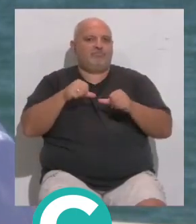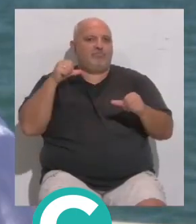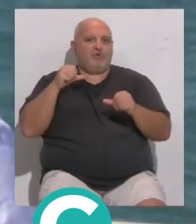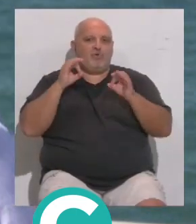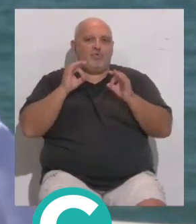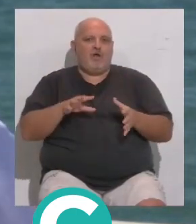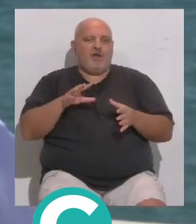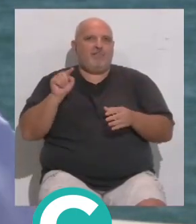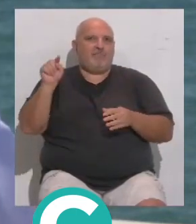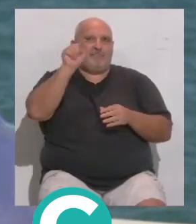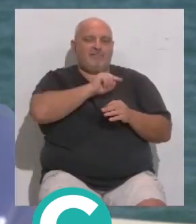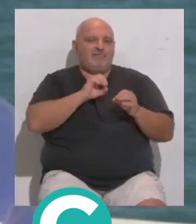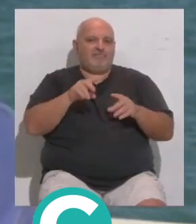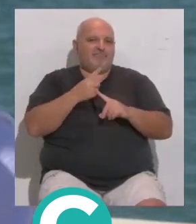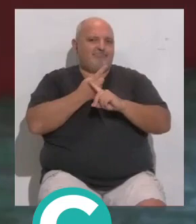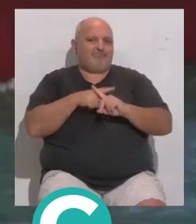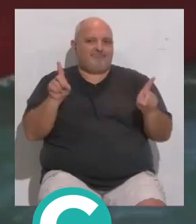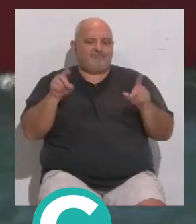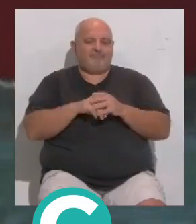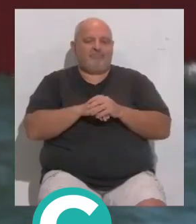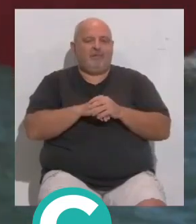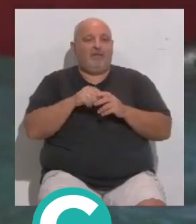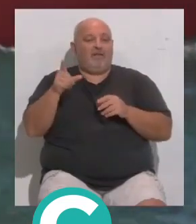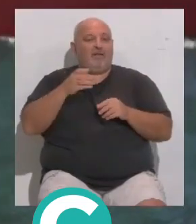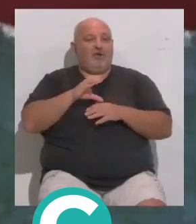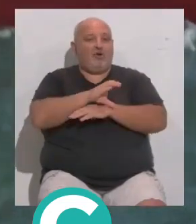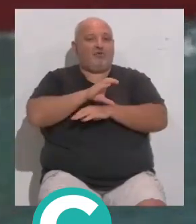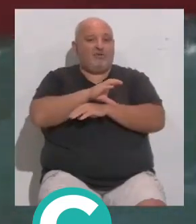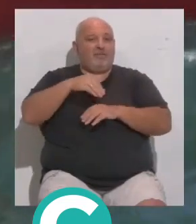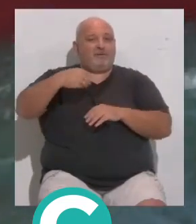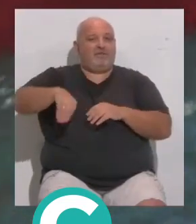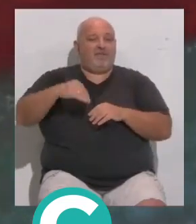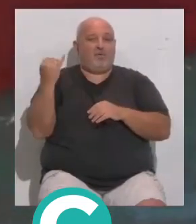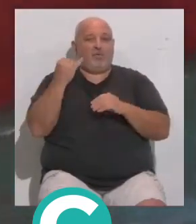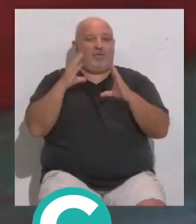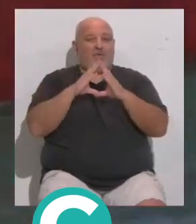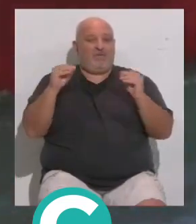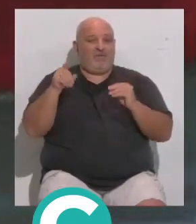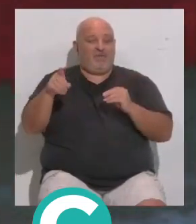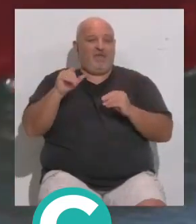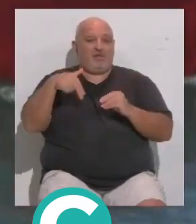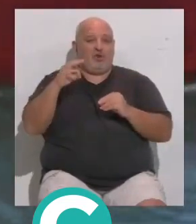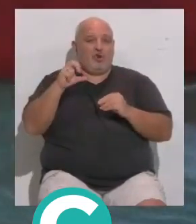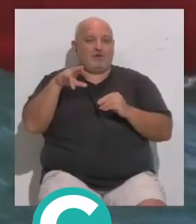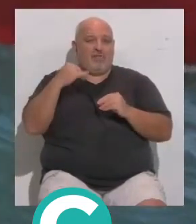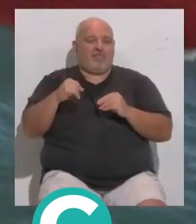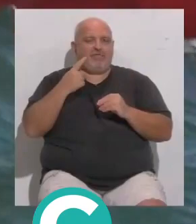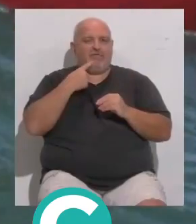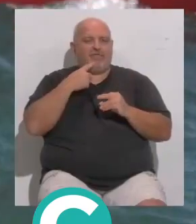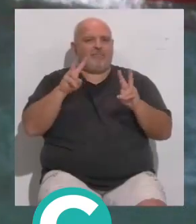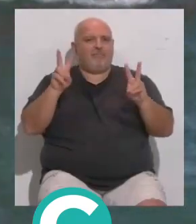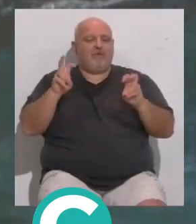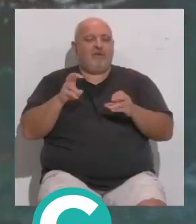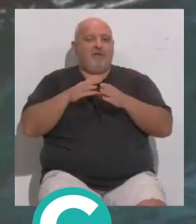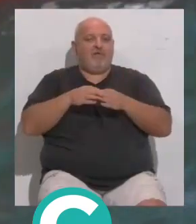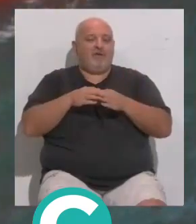todos sitios, no todas las citas de la SailGP son así. Por su parte, el consejero de Presidencia de la Junta de Andalucía, Antonio Sanz, ha subrayado que la